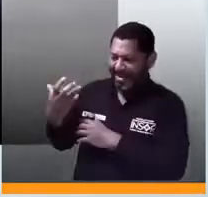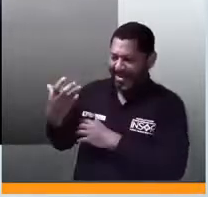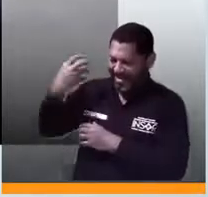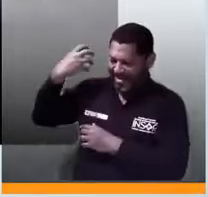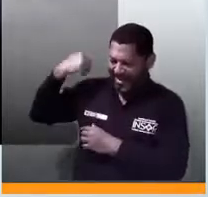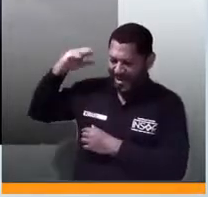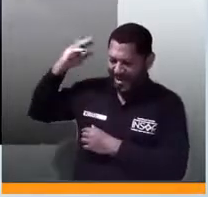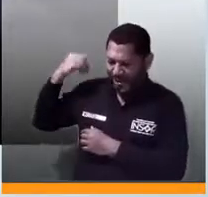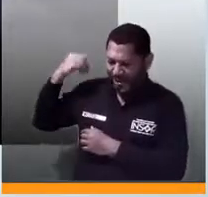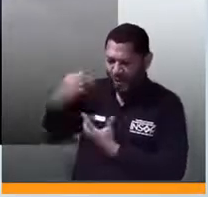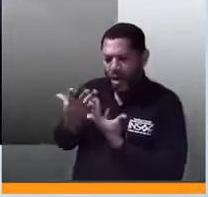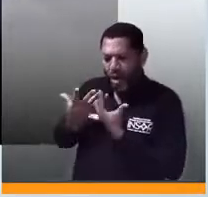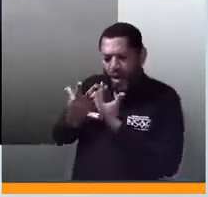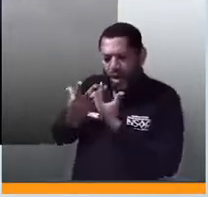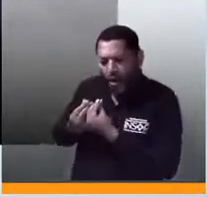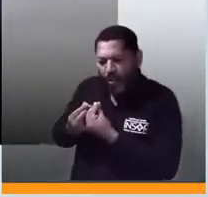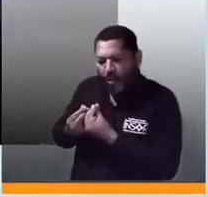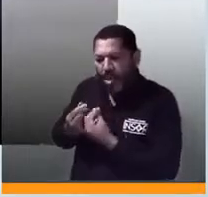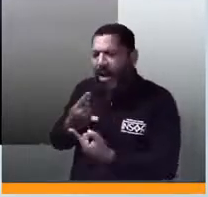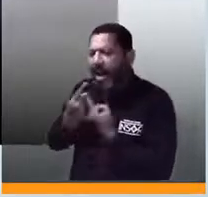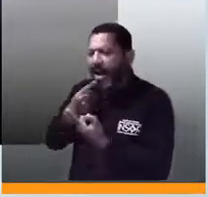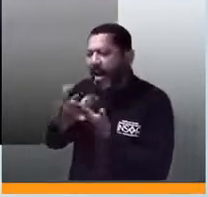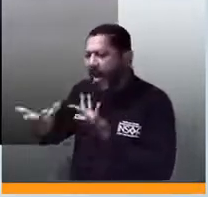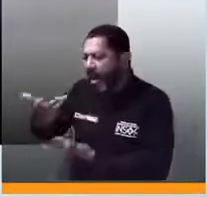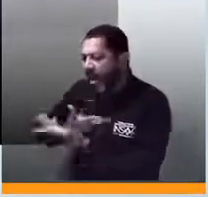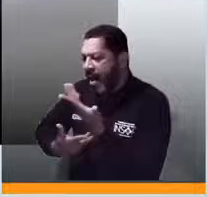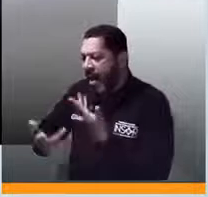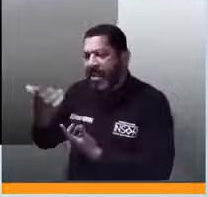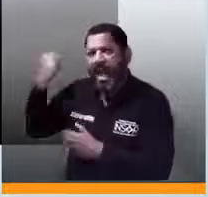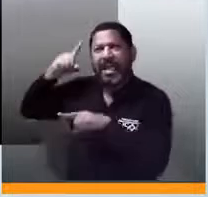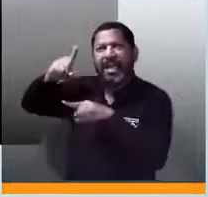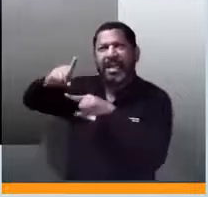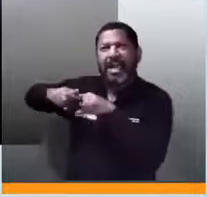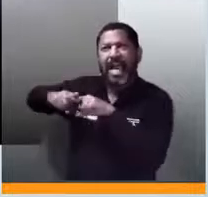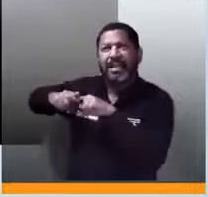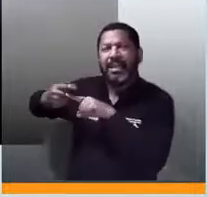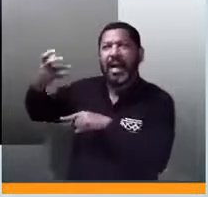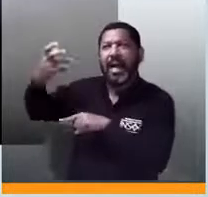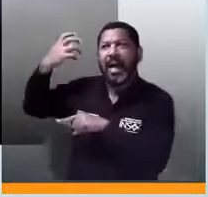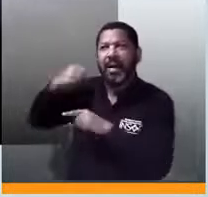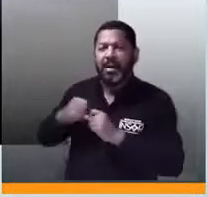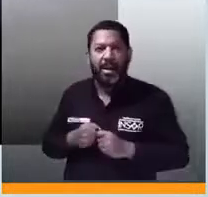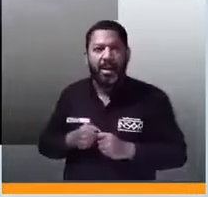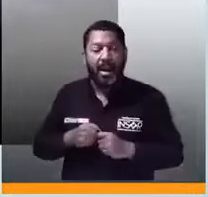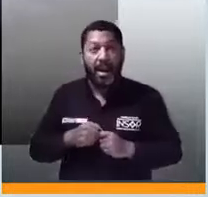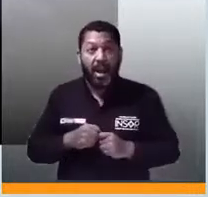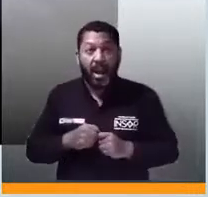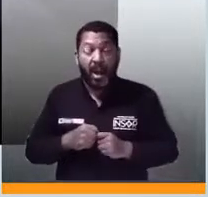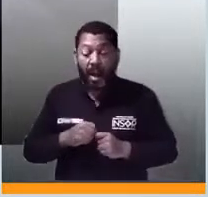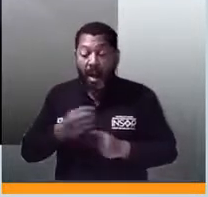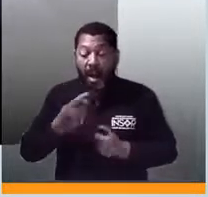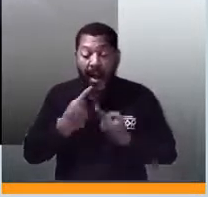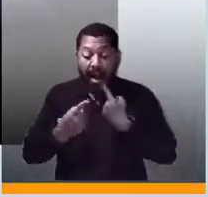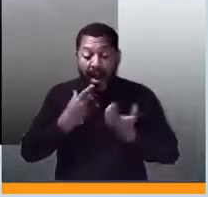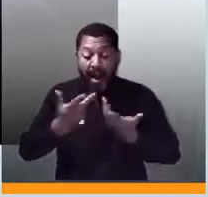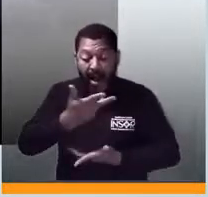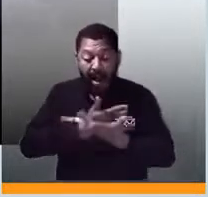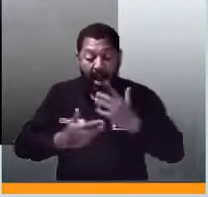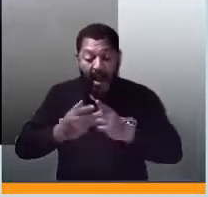etimológicamente es hallar un punto de encuentro a través de la palabra. Entonces, volvamos,